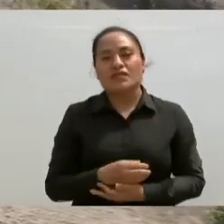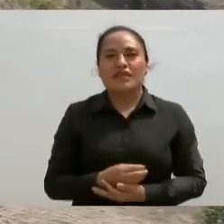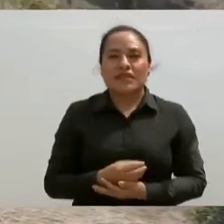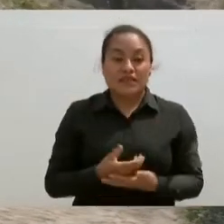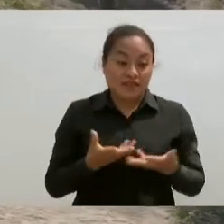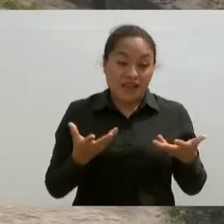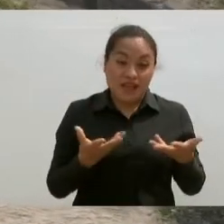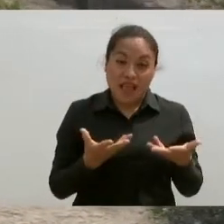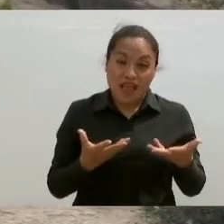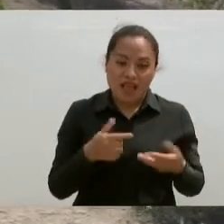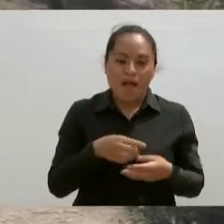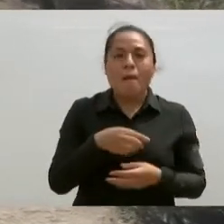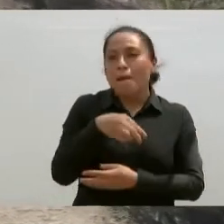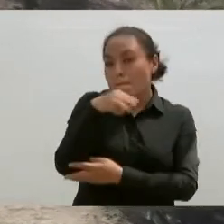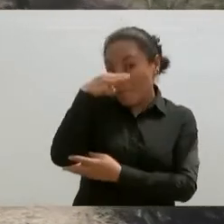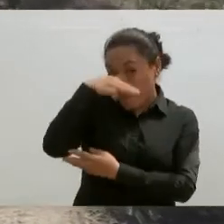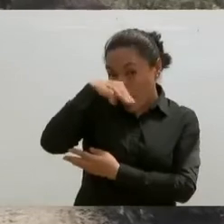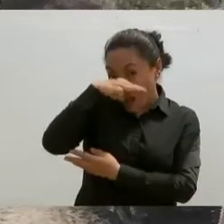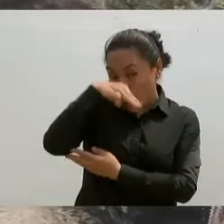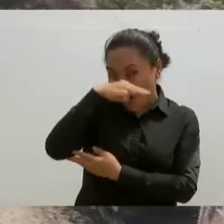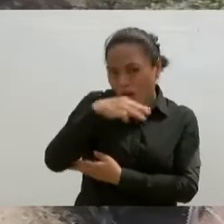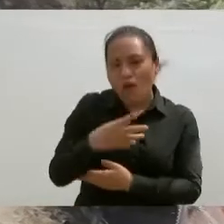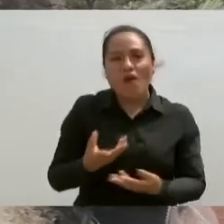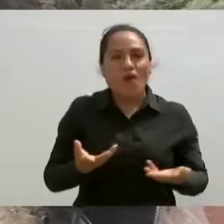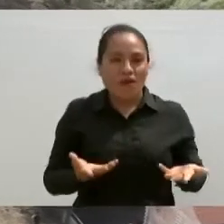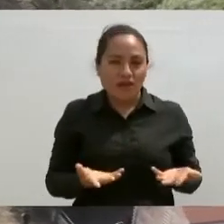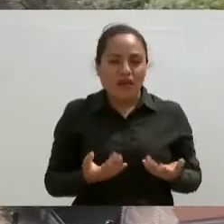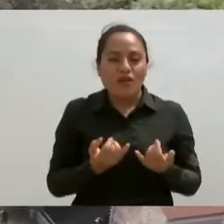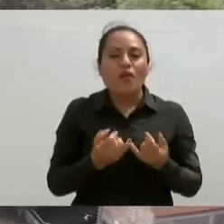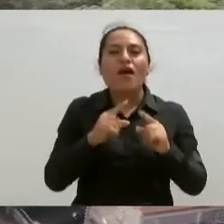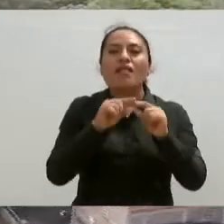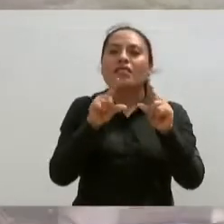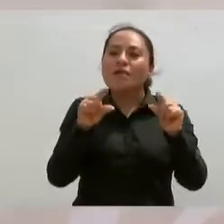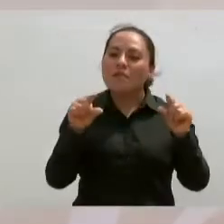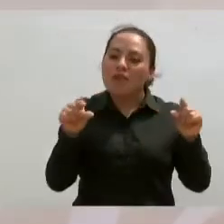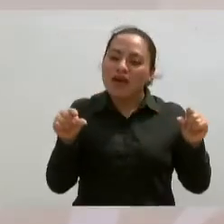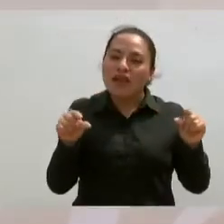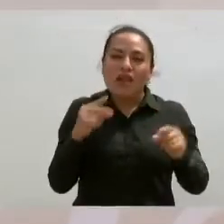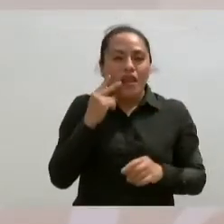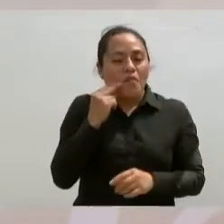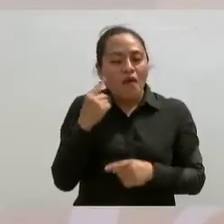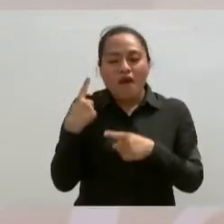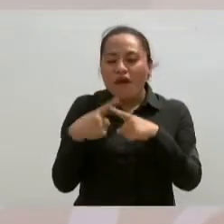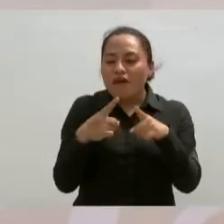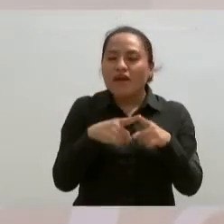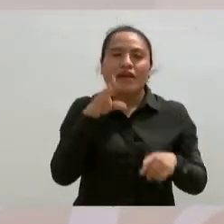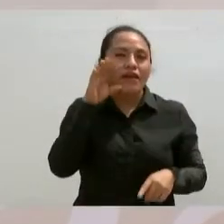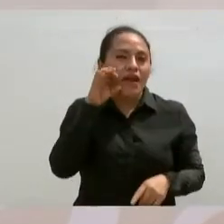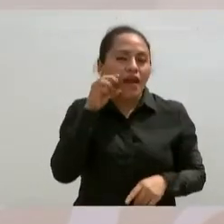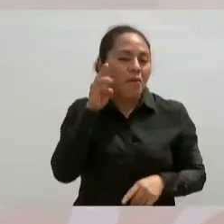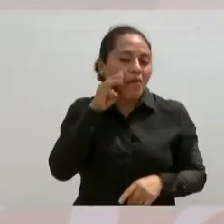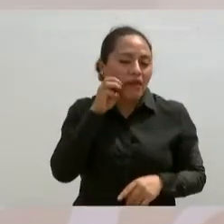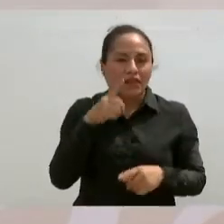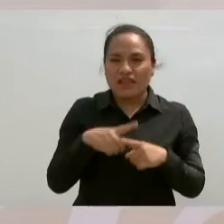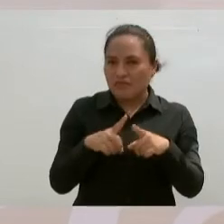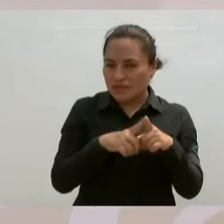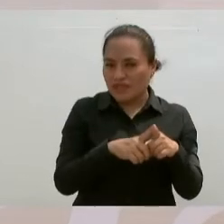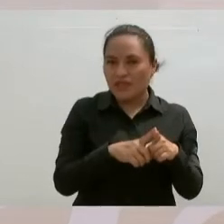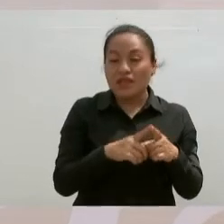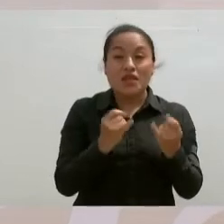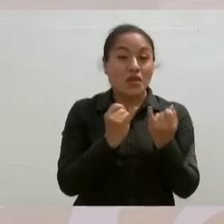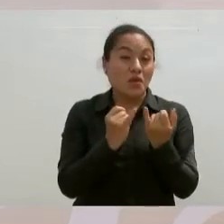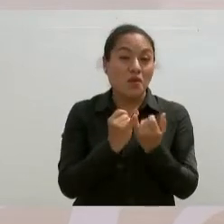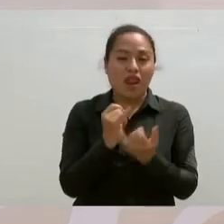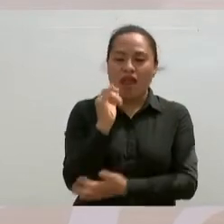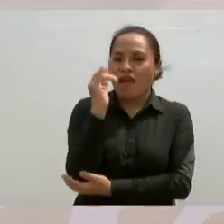que se da el mango, que se da el tamarindo, los cítricos y también